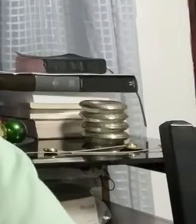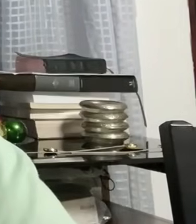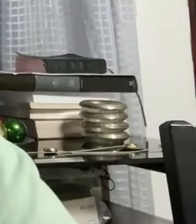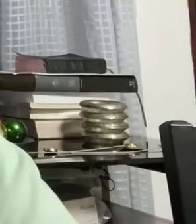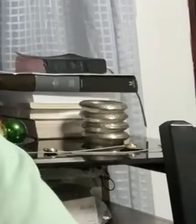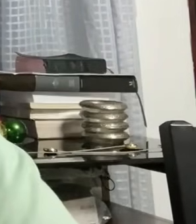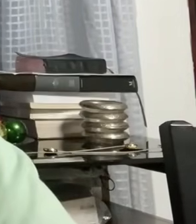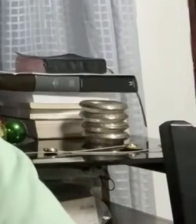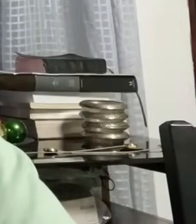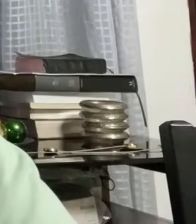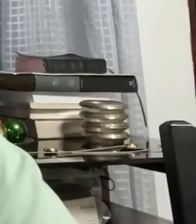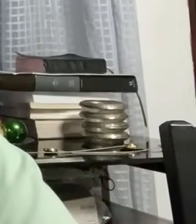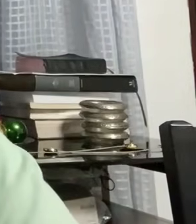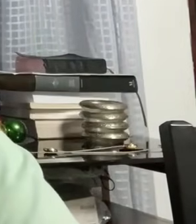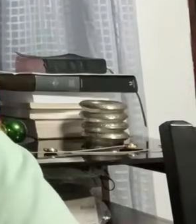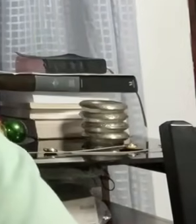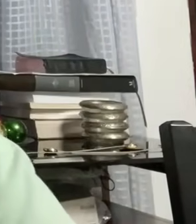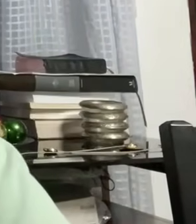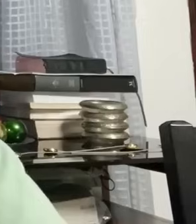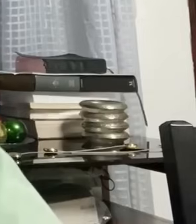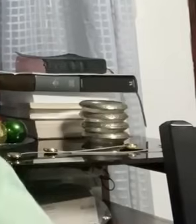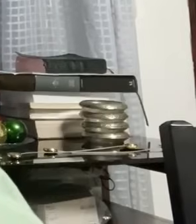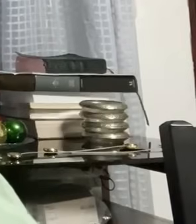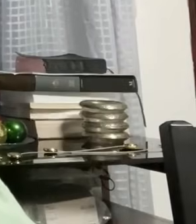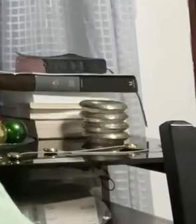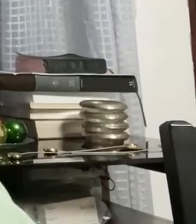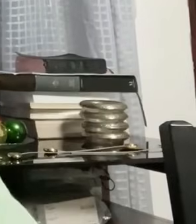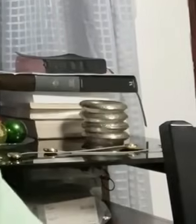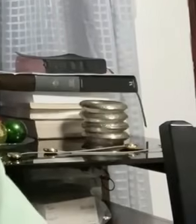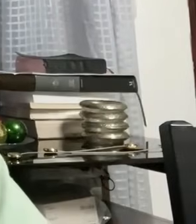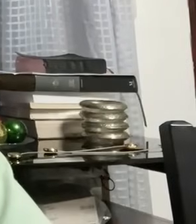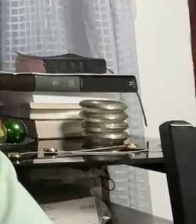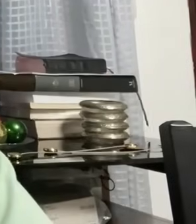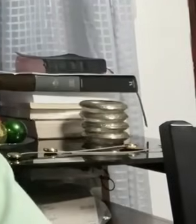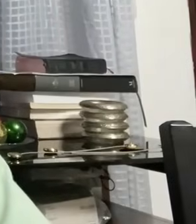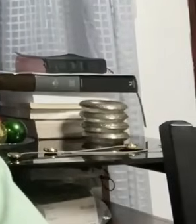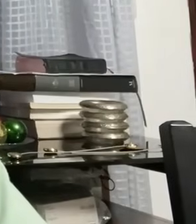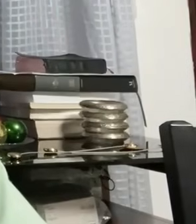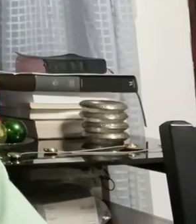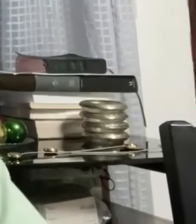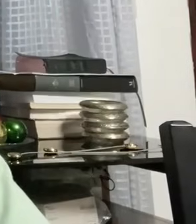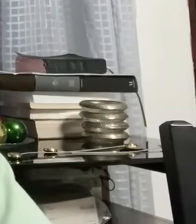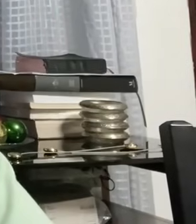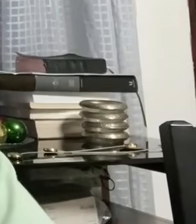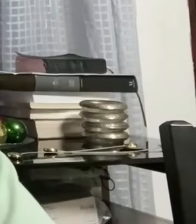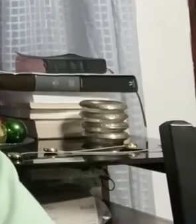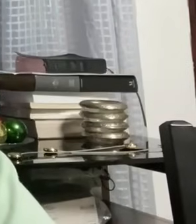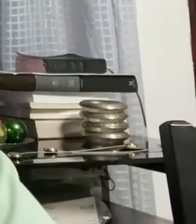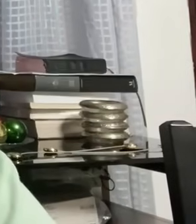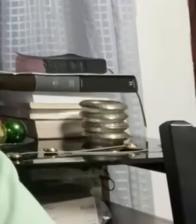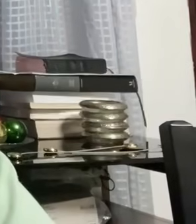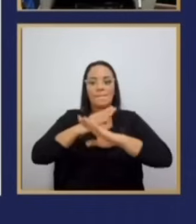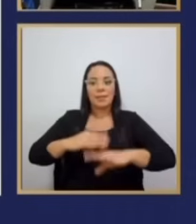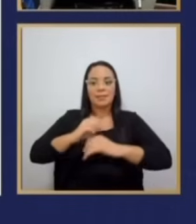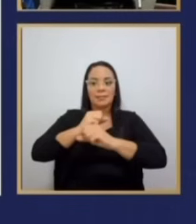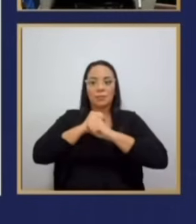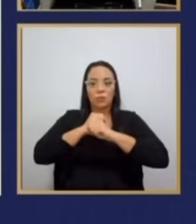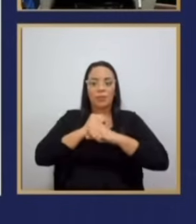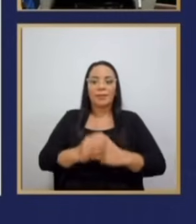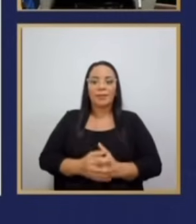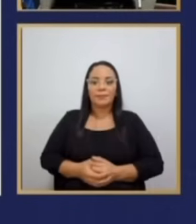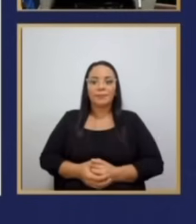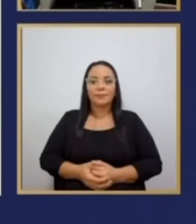no balazos, algo con lo que en esta conferencia de prensa dejó claro Rodrigo Chávez, presidente de Costa Rica, que no está de acuerdo, ¿verdad? Escuchemos, por favor.